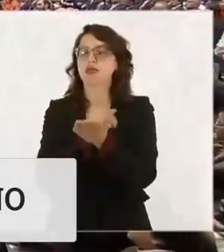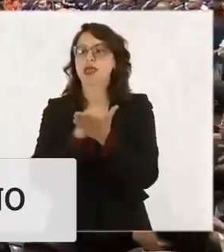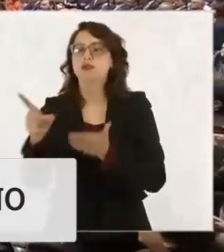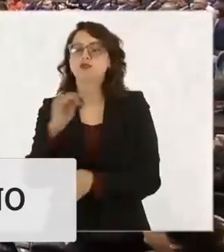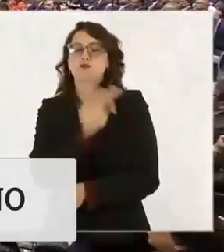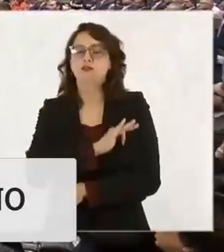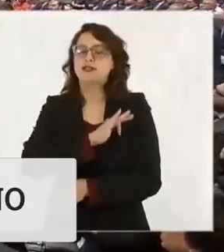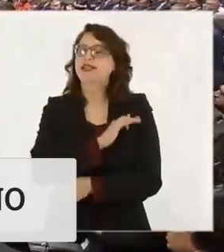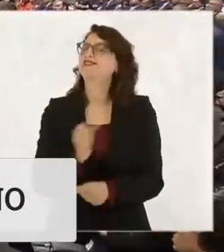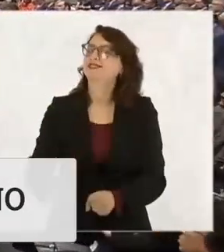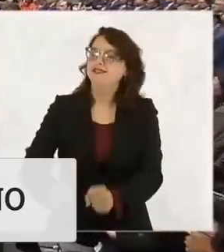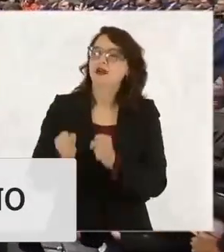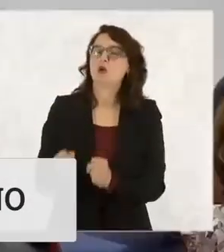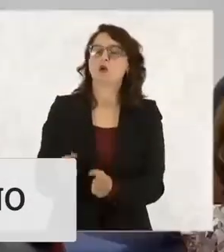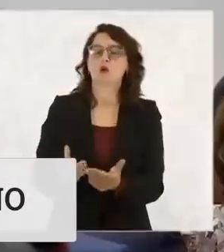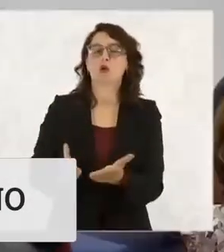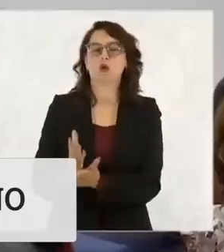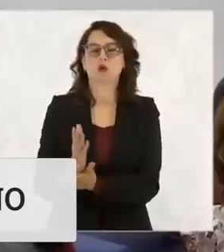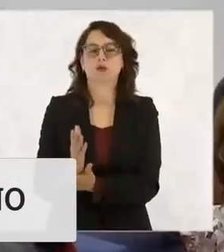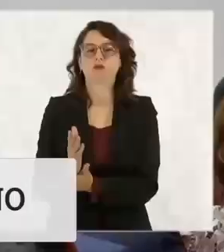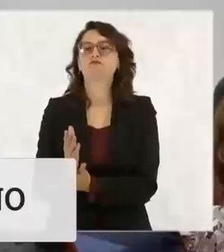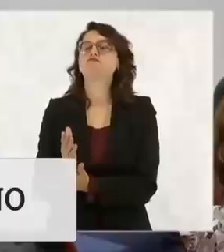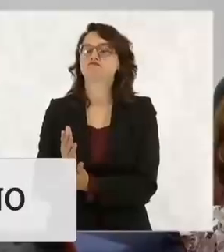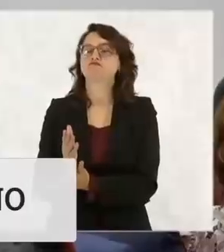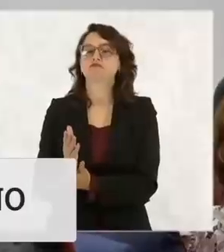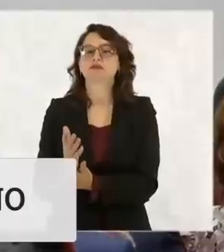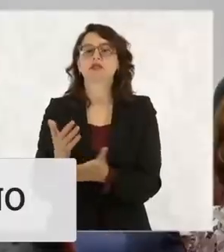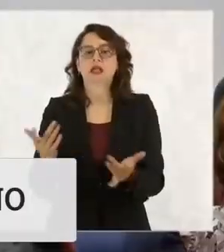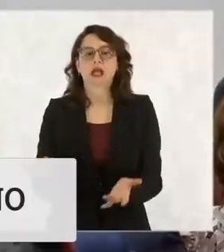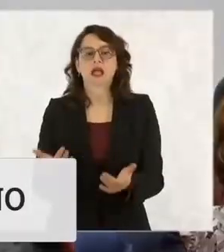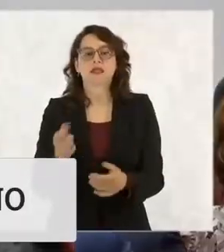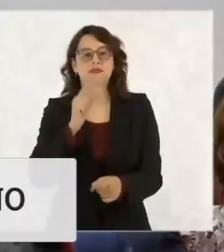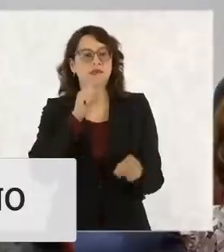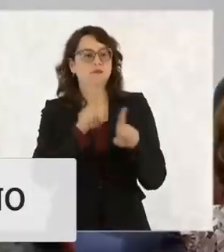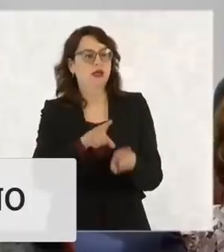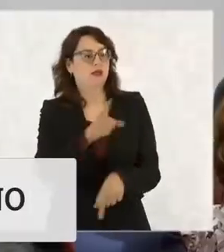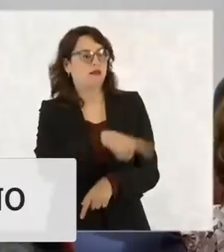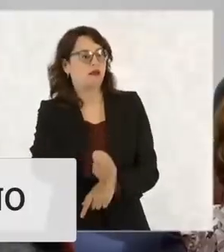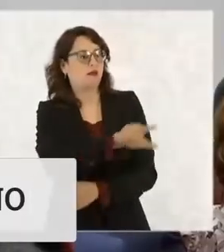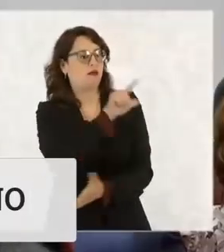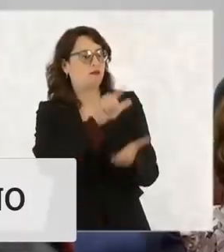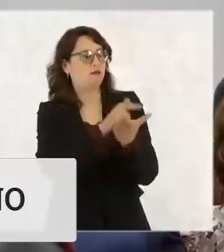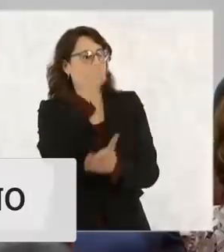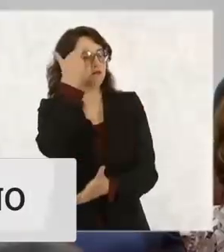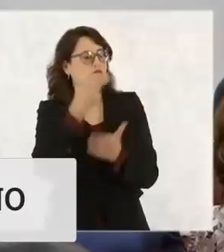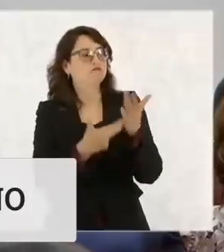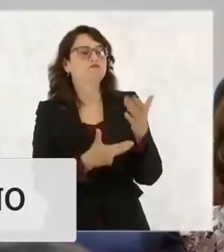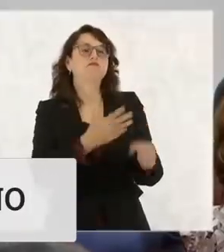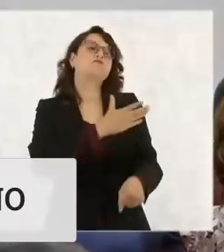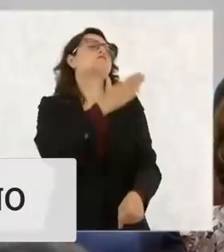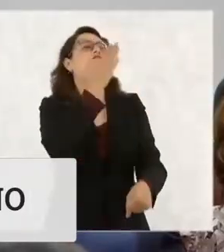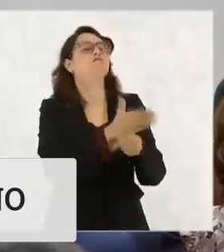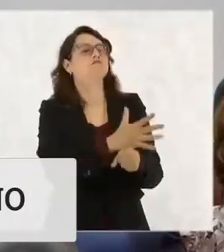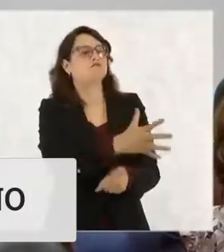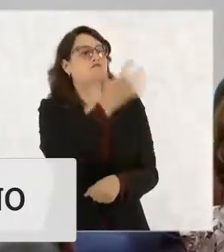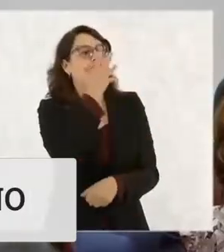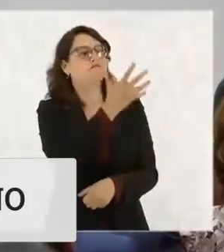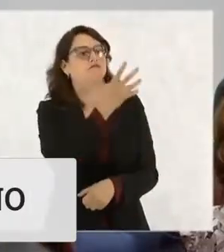la felicidad, al tiempo que vamos garantizando la cero impunidad, los avances serán